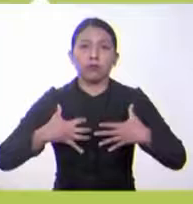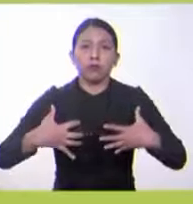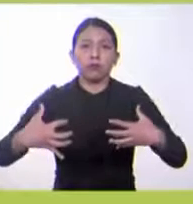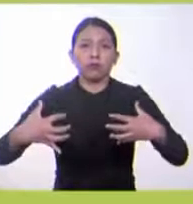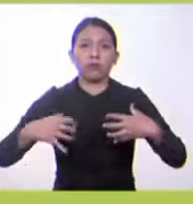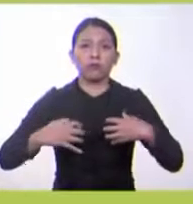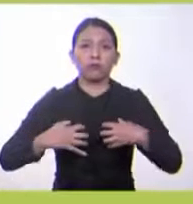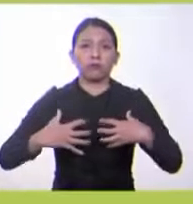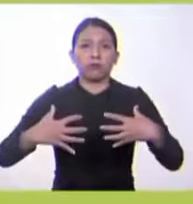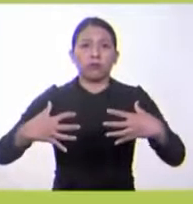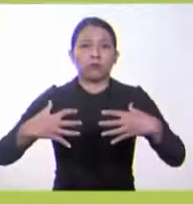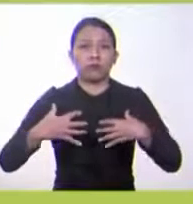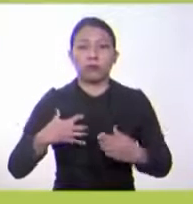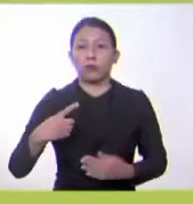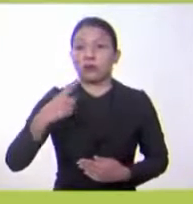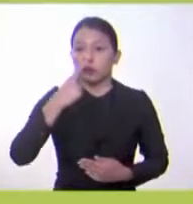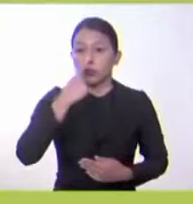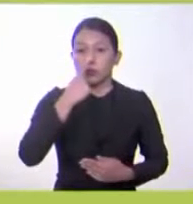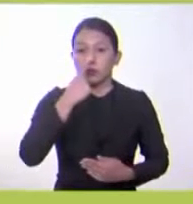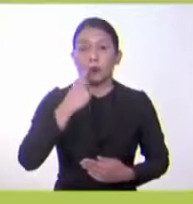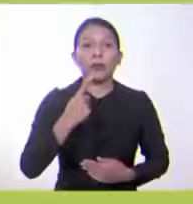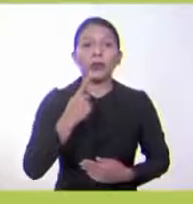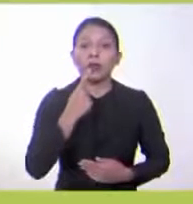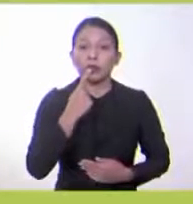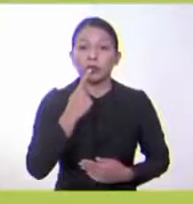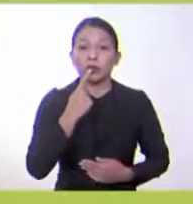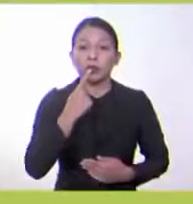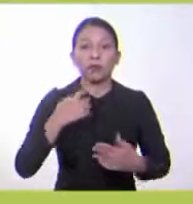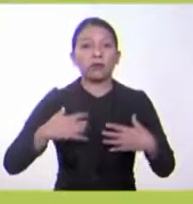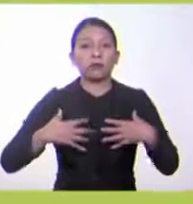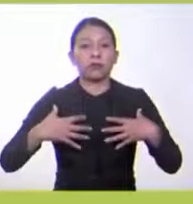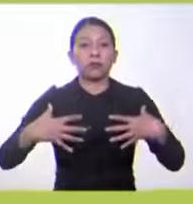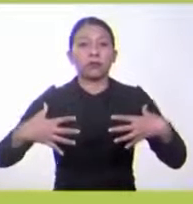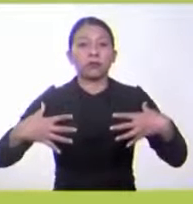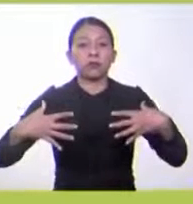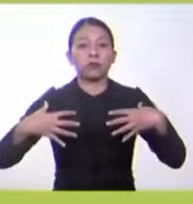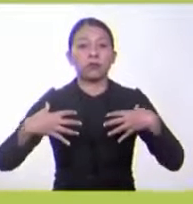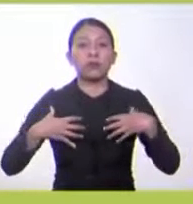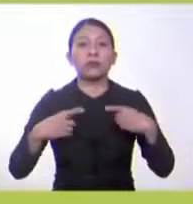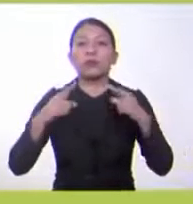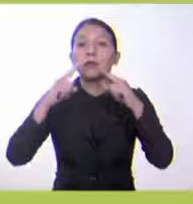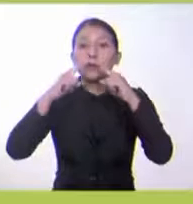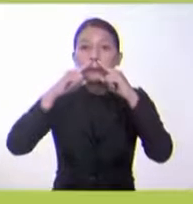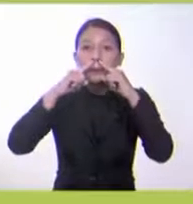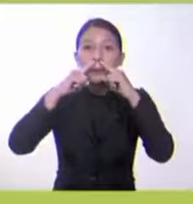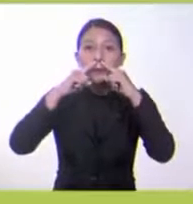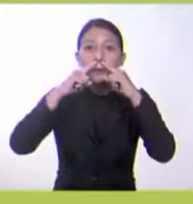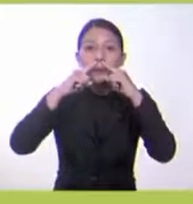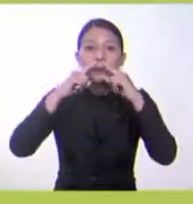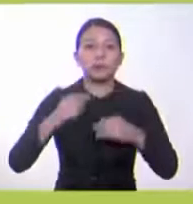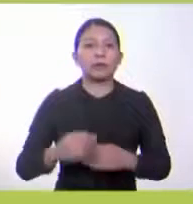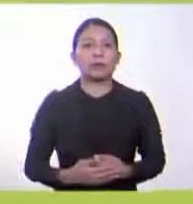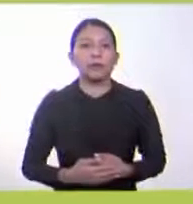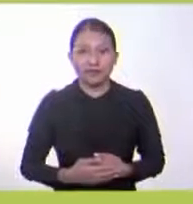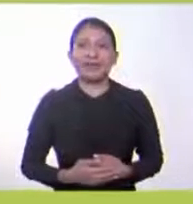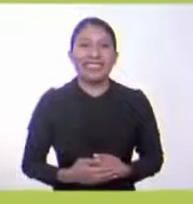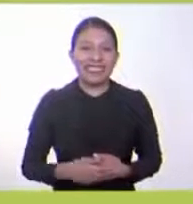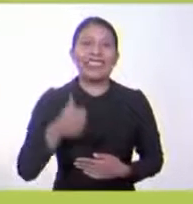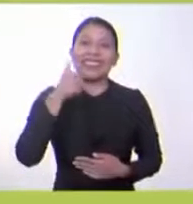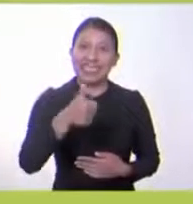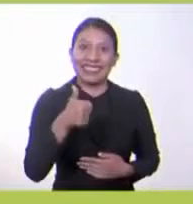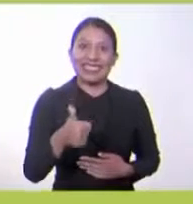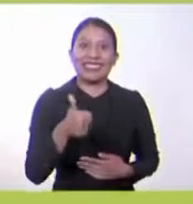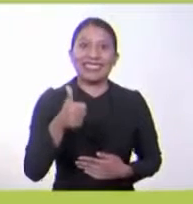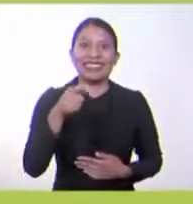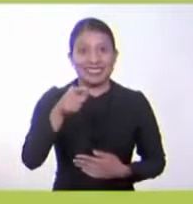respiratorio: nariz, boca, pulmones, fosas nasales. Muy bien, esos son parte